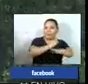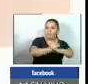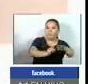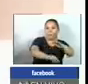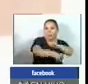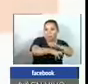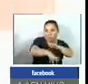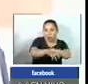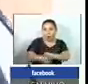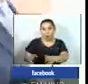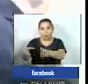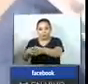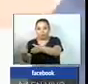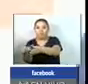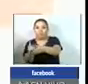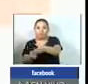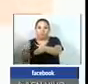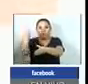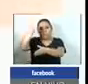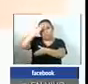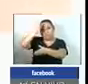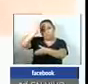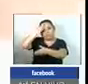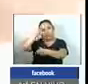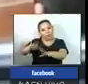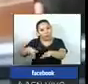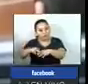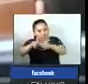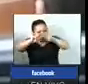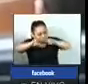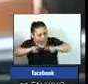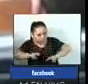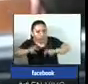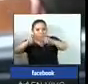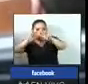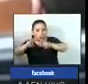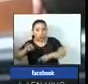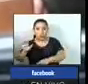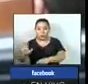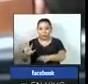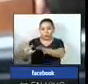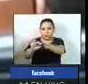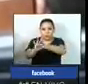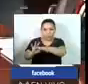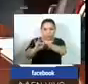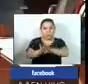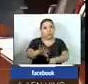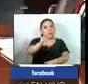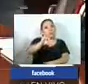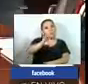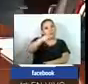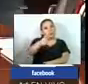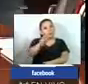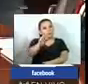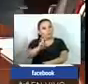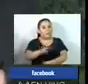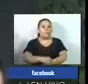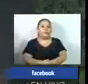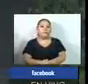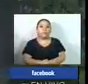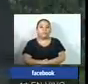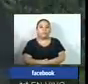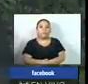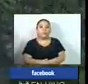con un equipo especializado por la naturaleza de las investigaciones y el trabajo coordinado con la Fiscalía General de la República